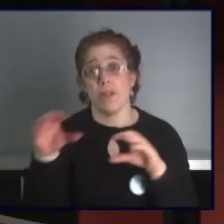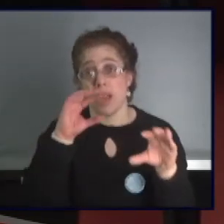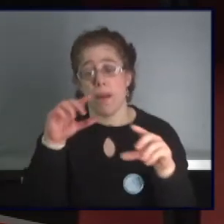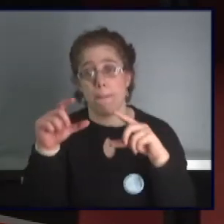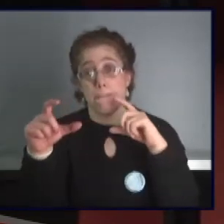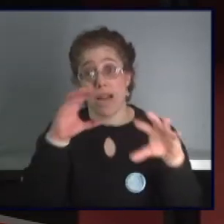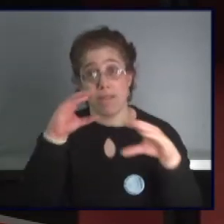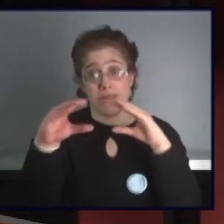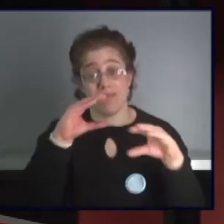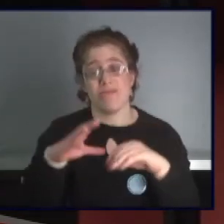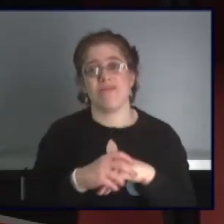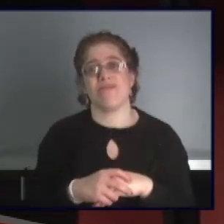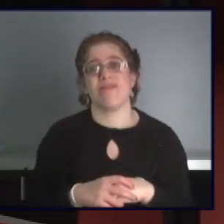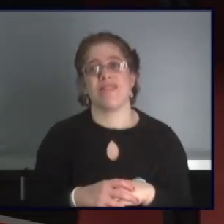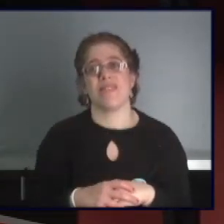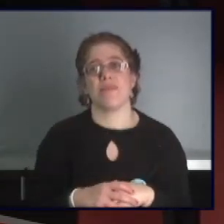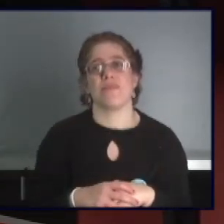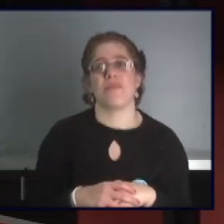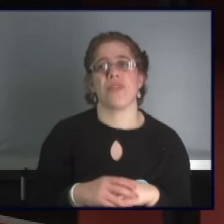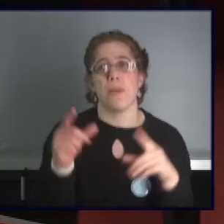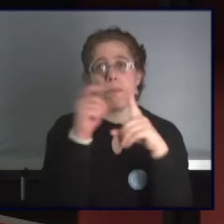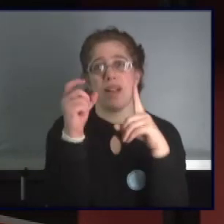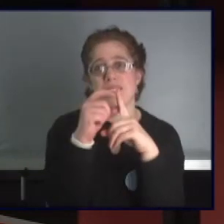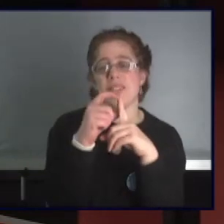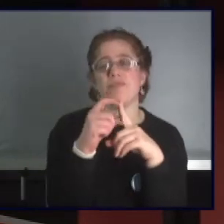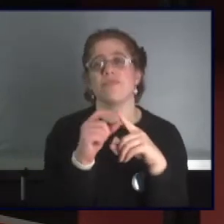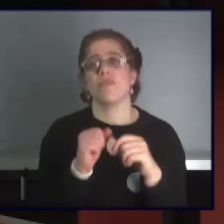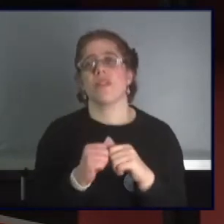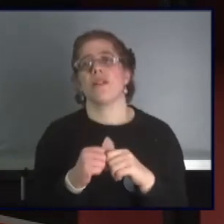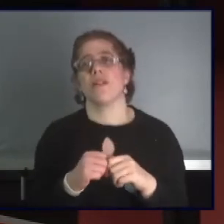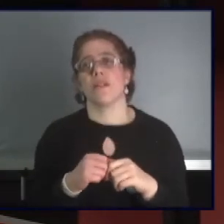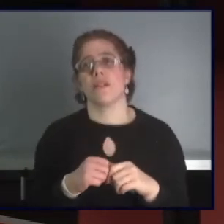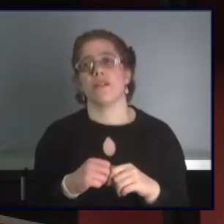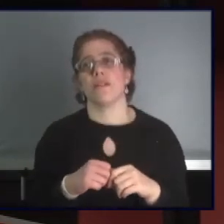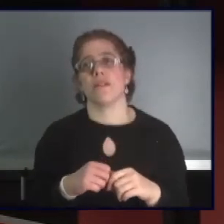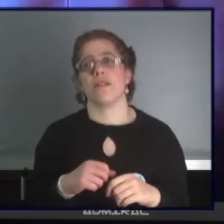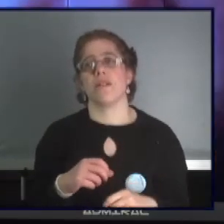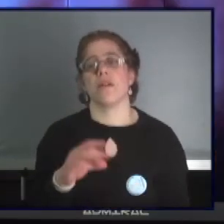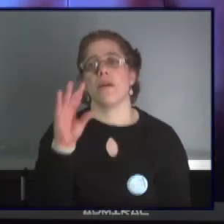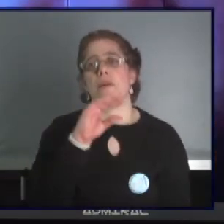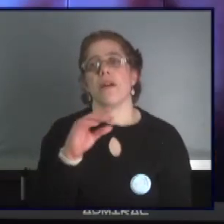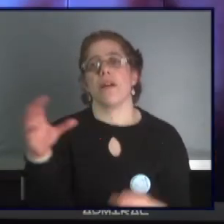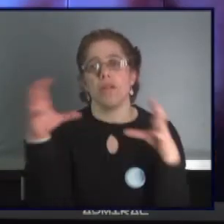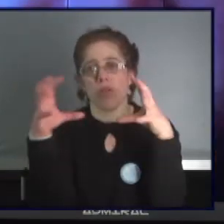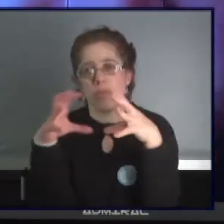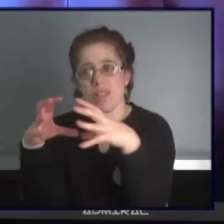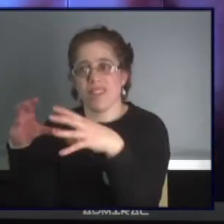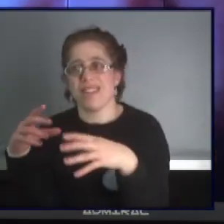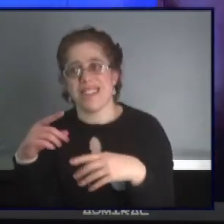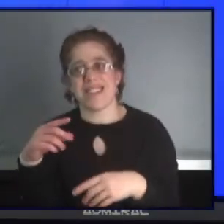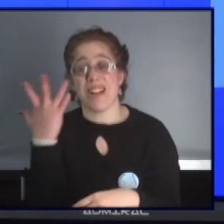consultas y de consignas que te tiro y bombas responderás midachi oler utia a mí me gustan mucho los